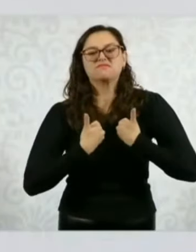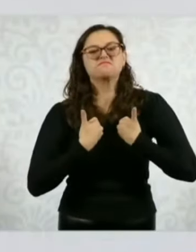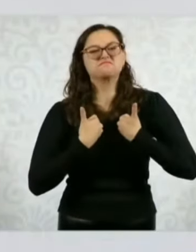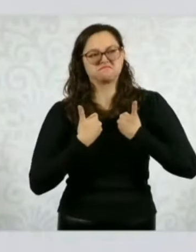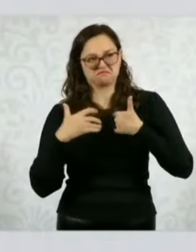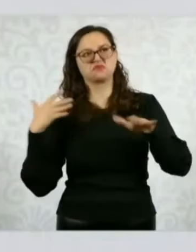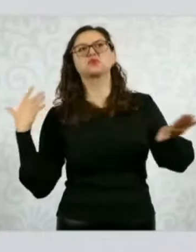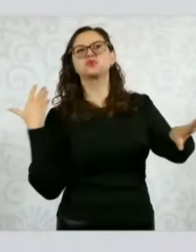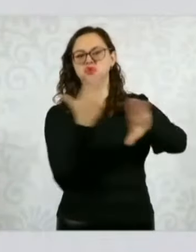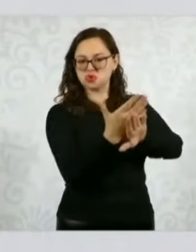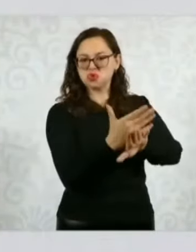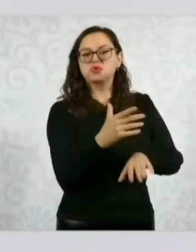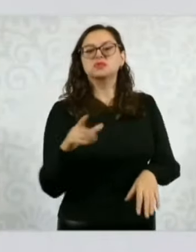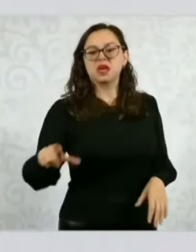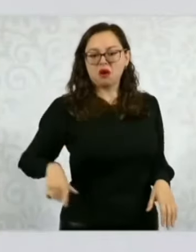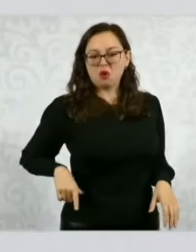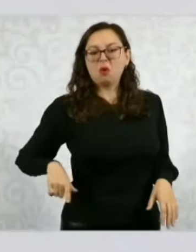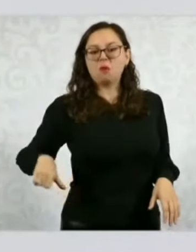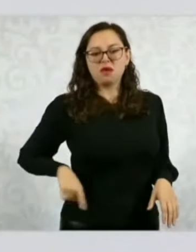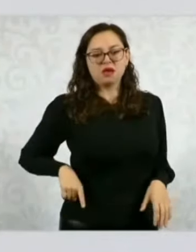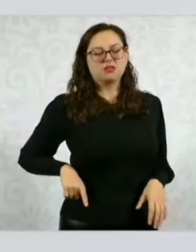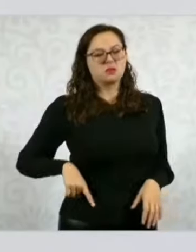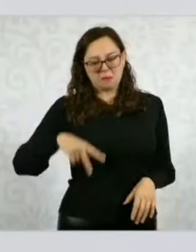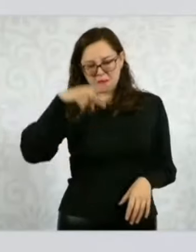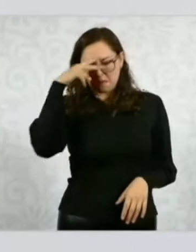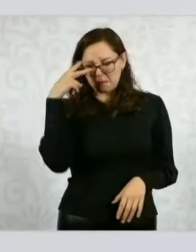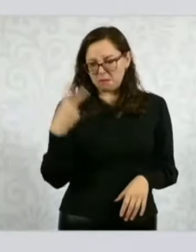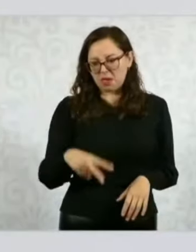reivindicando las libertades democráticas.